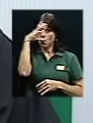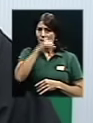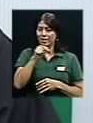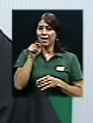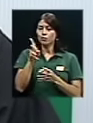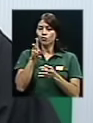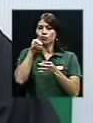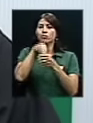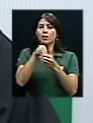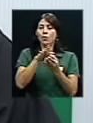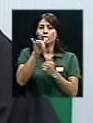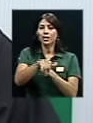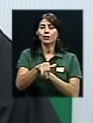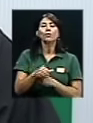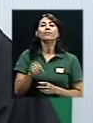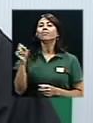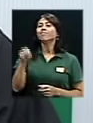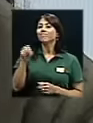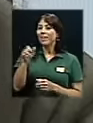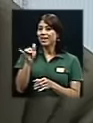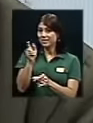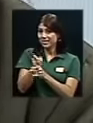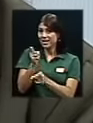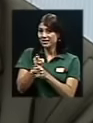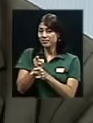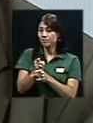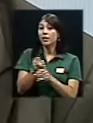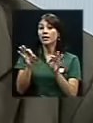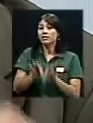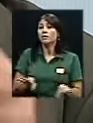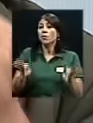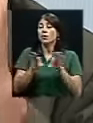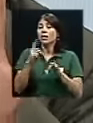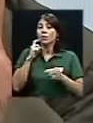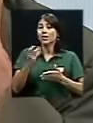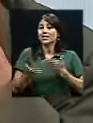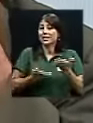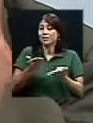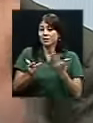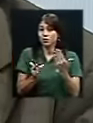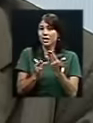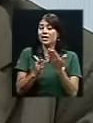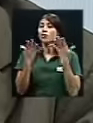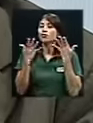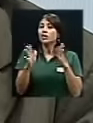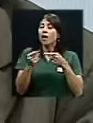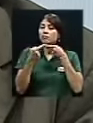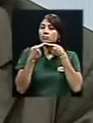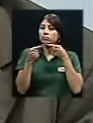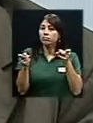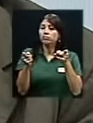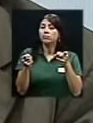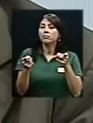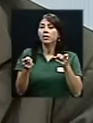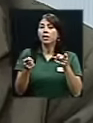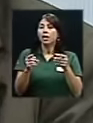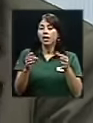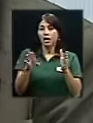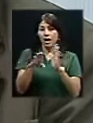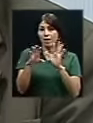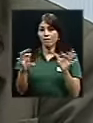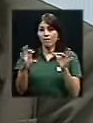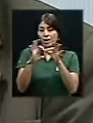Vea, y es importante porque, bueno, servicios técnicos ya se pronunció al respecto, y por ejemplo, en relación con